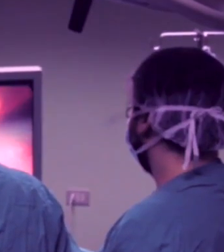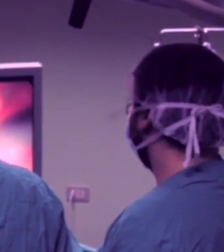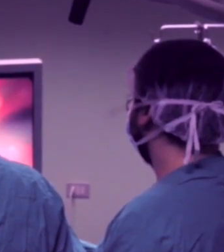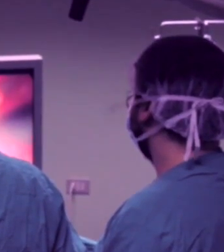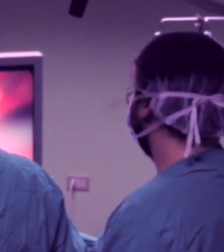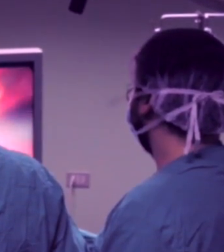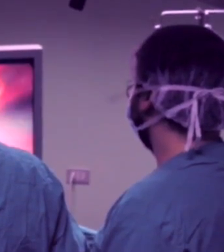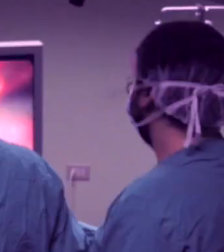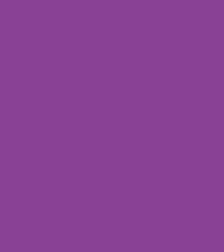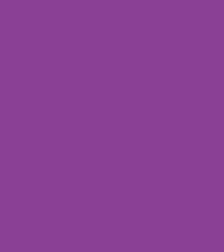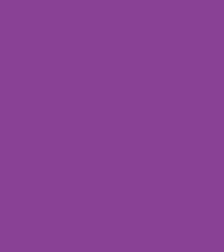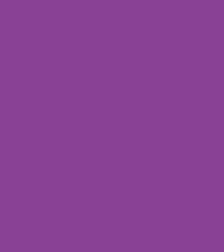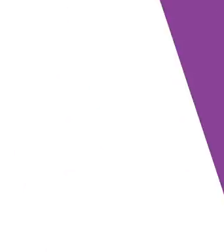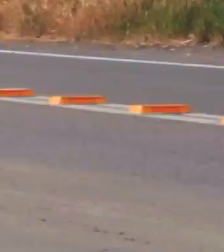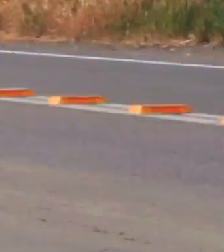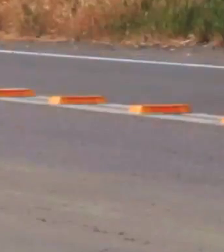Vida.